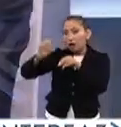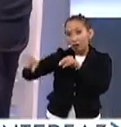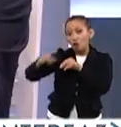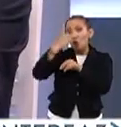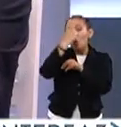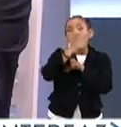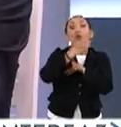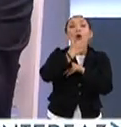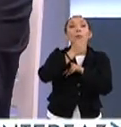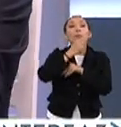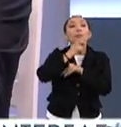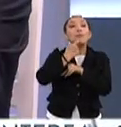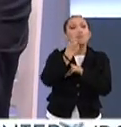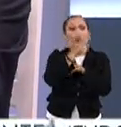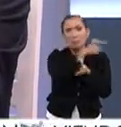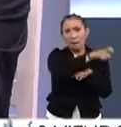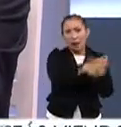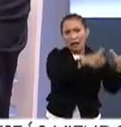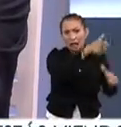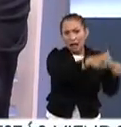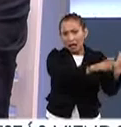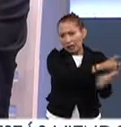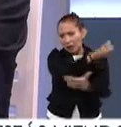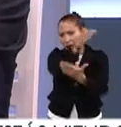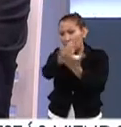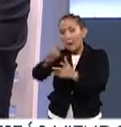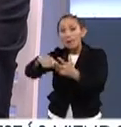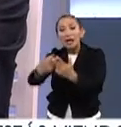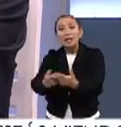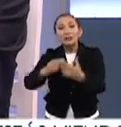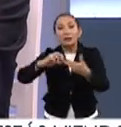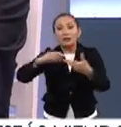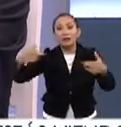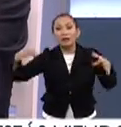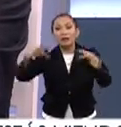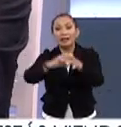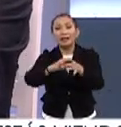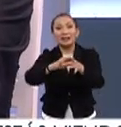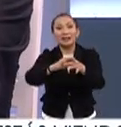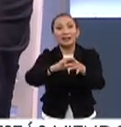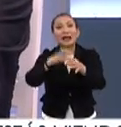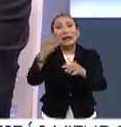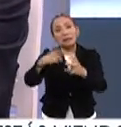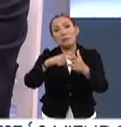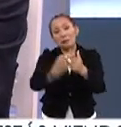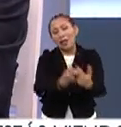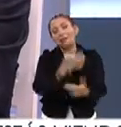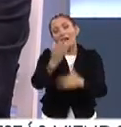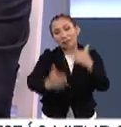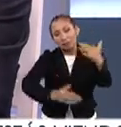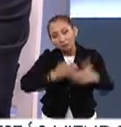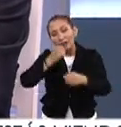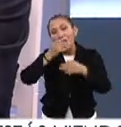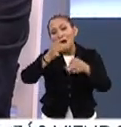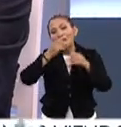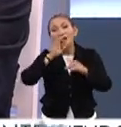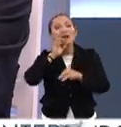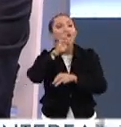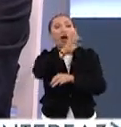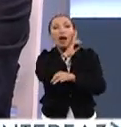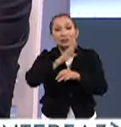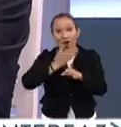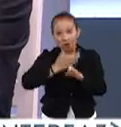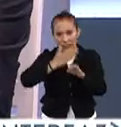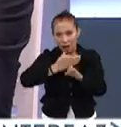un corresponsal pagado por todos ellos, y ahí nació la Associated Press. Entonces es el origen de las agencias de